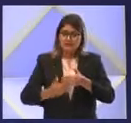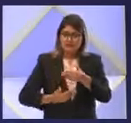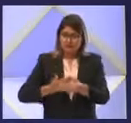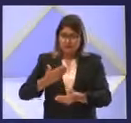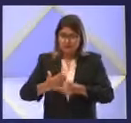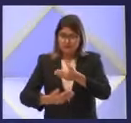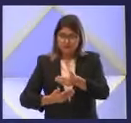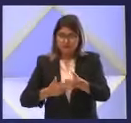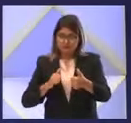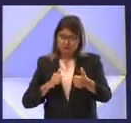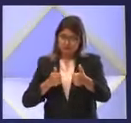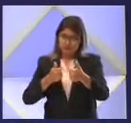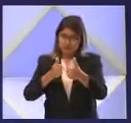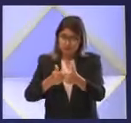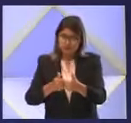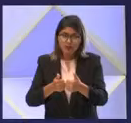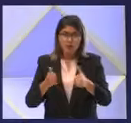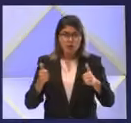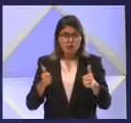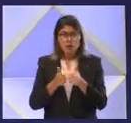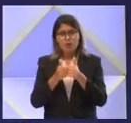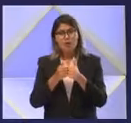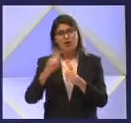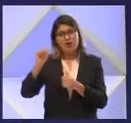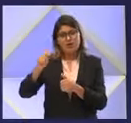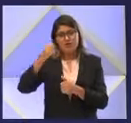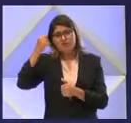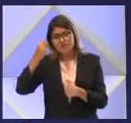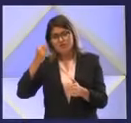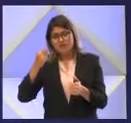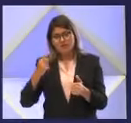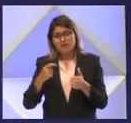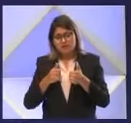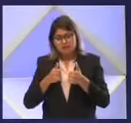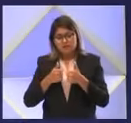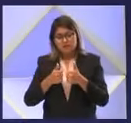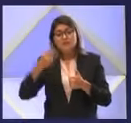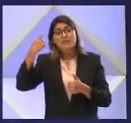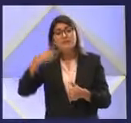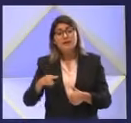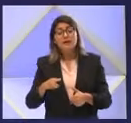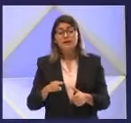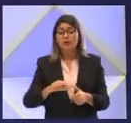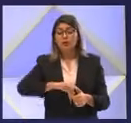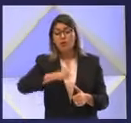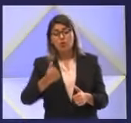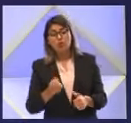velocidad de la tecnología para no dejar a nadie atrás